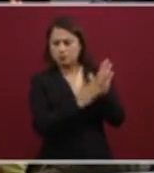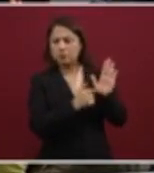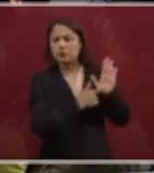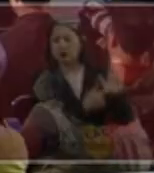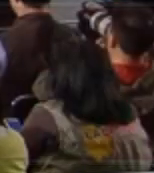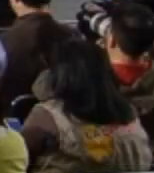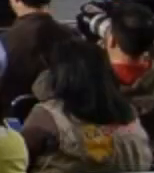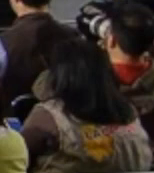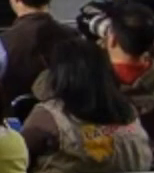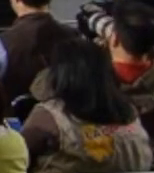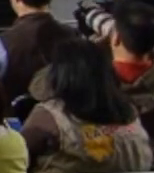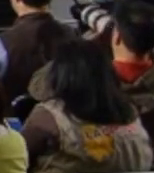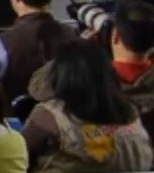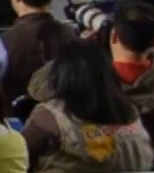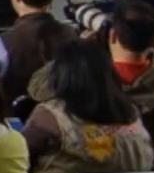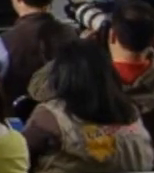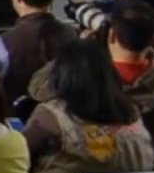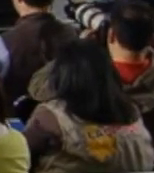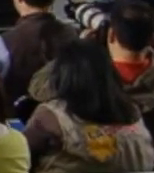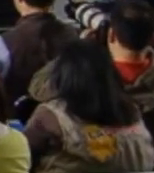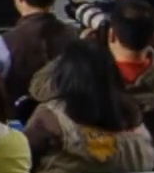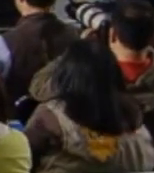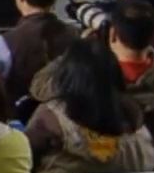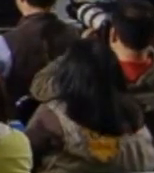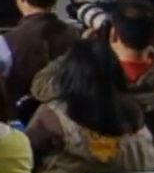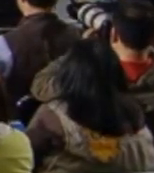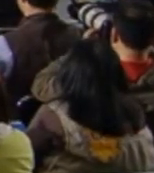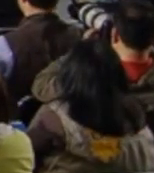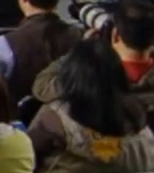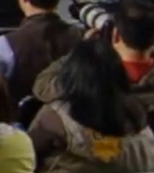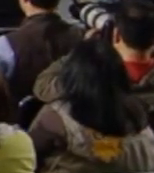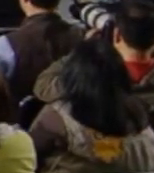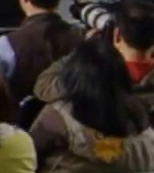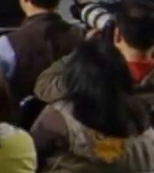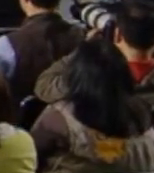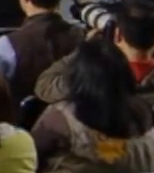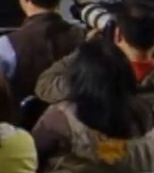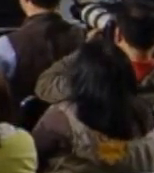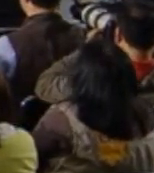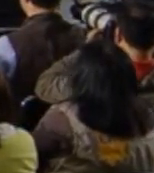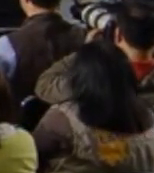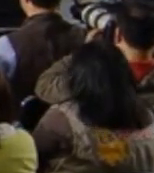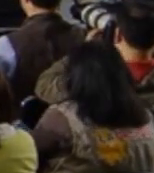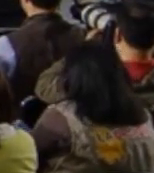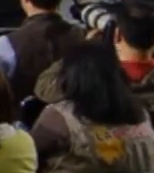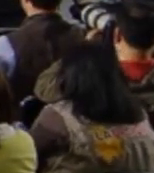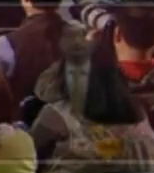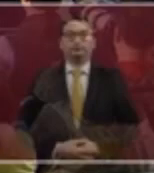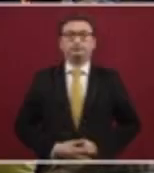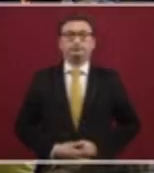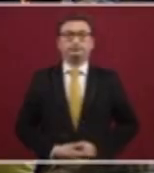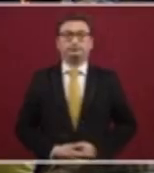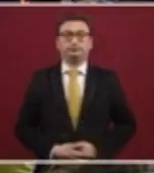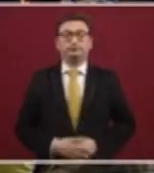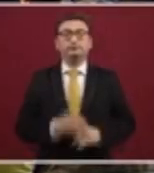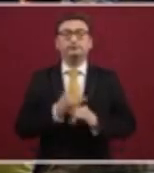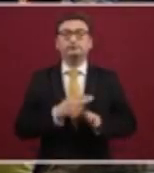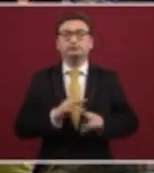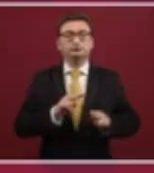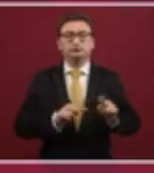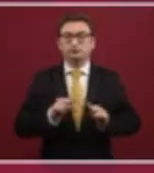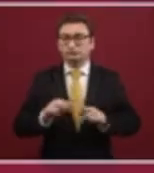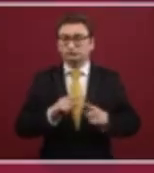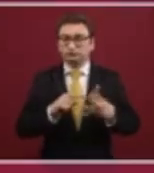es depende de cómo se analicen los datos.